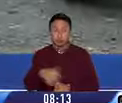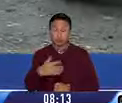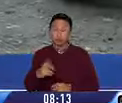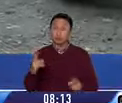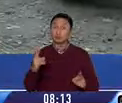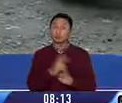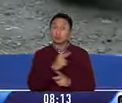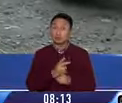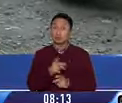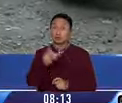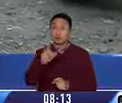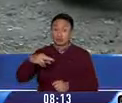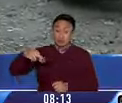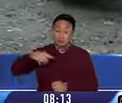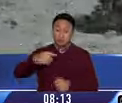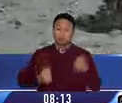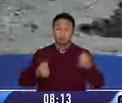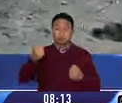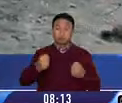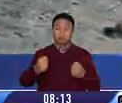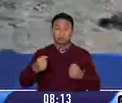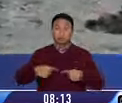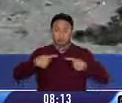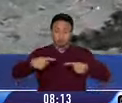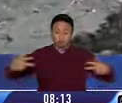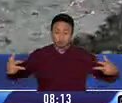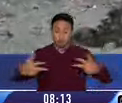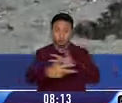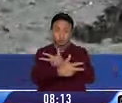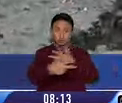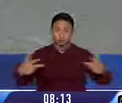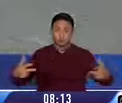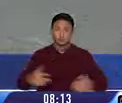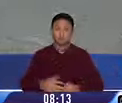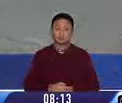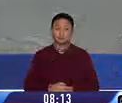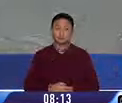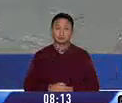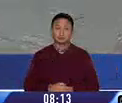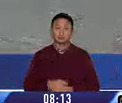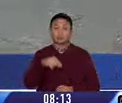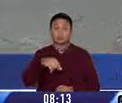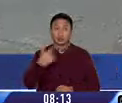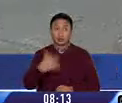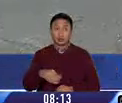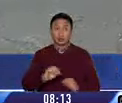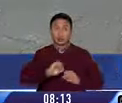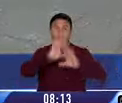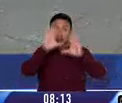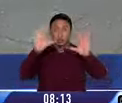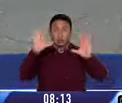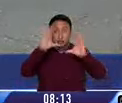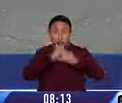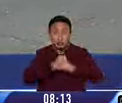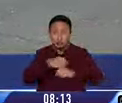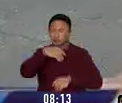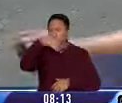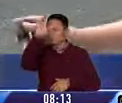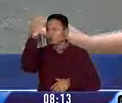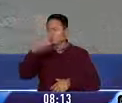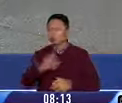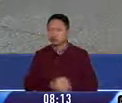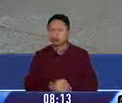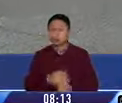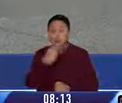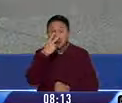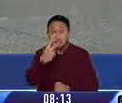para transeúntes y conductores que diariamente circulan por aquí. Es un peligro en el día y peor en la noche, porque no se